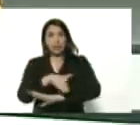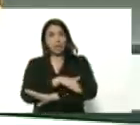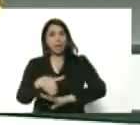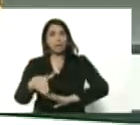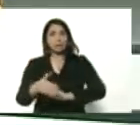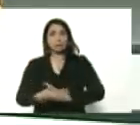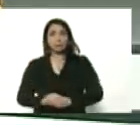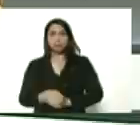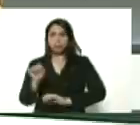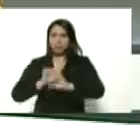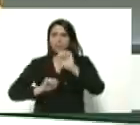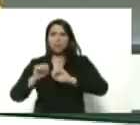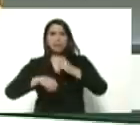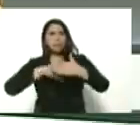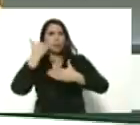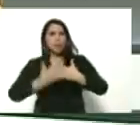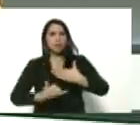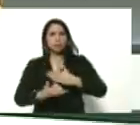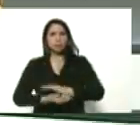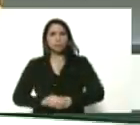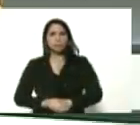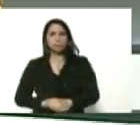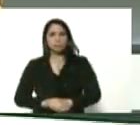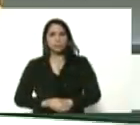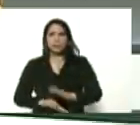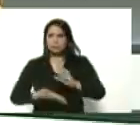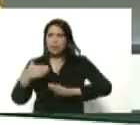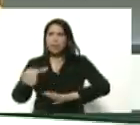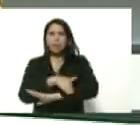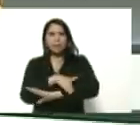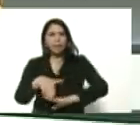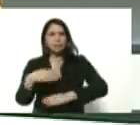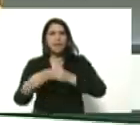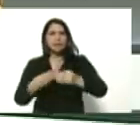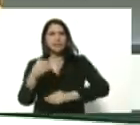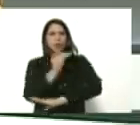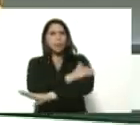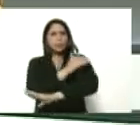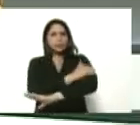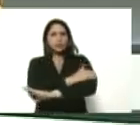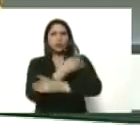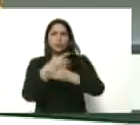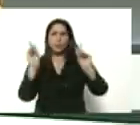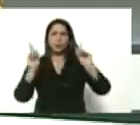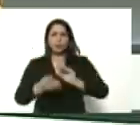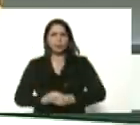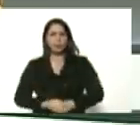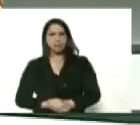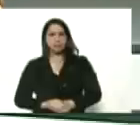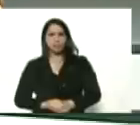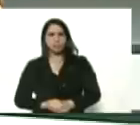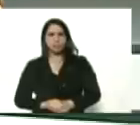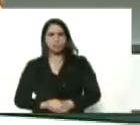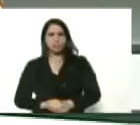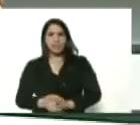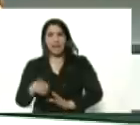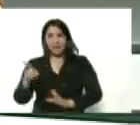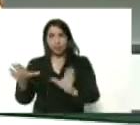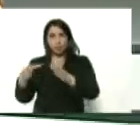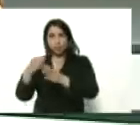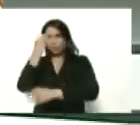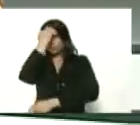a defender un proyecto, que salen a la calle a hacer oposición democrática. Son